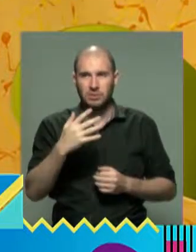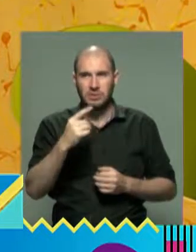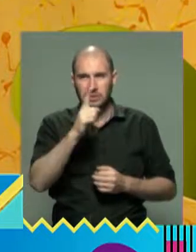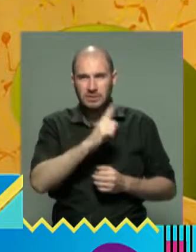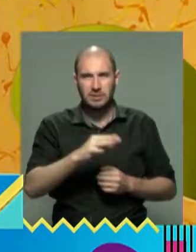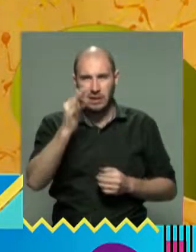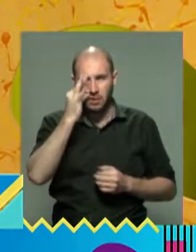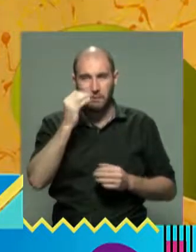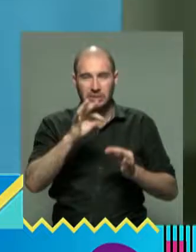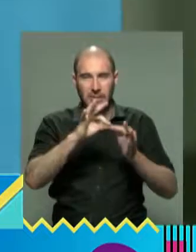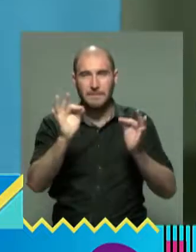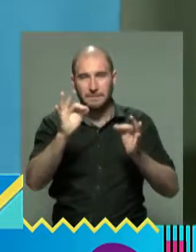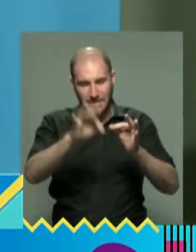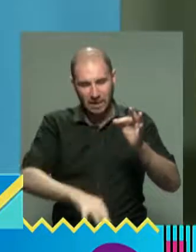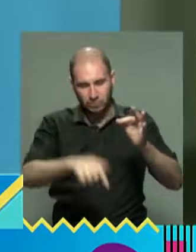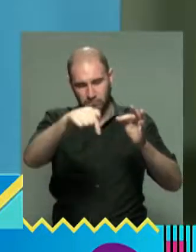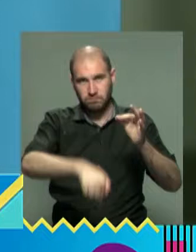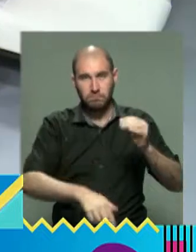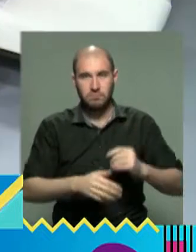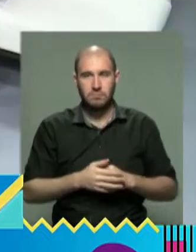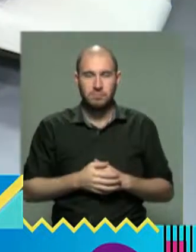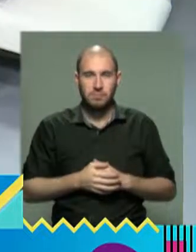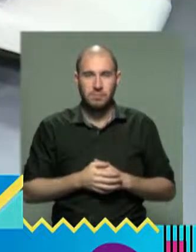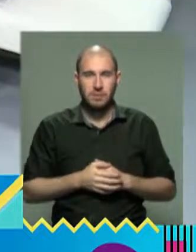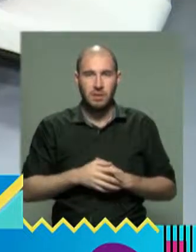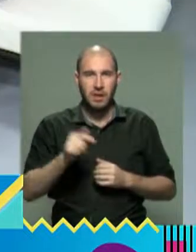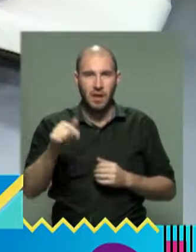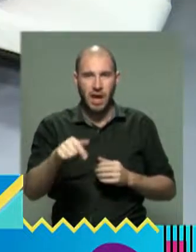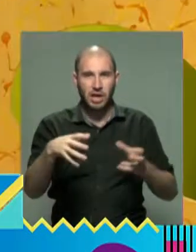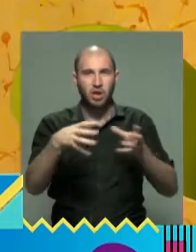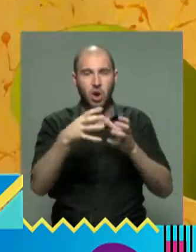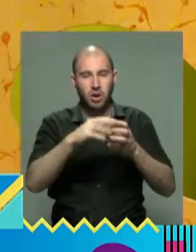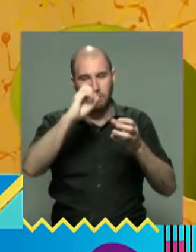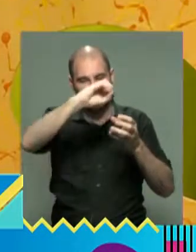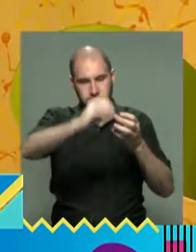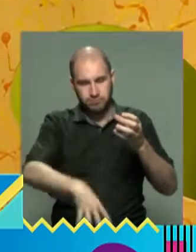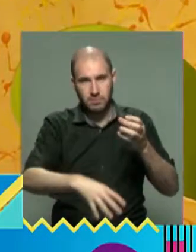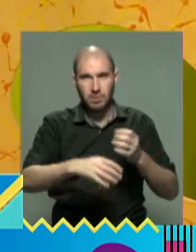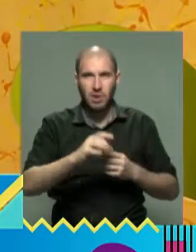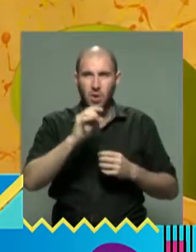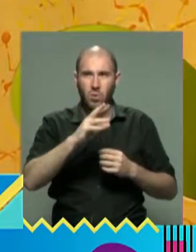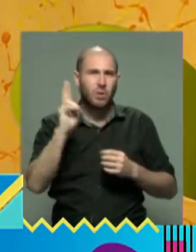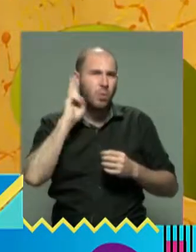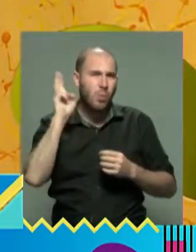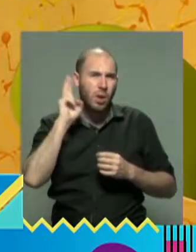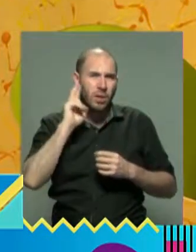120 metros más o menos de profundidad, donde hubo un desprendimiento de rocas que solamente escuchamos el ruido porque no